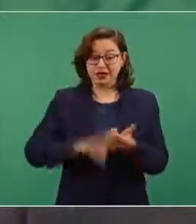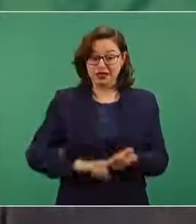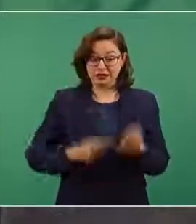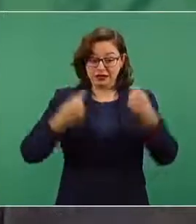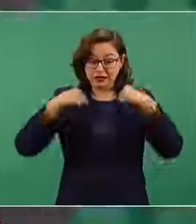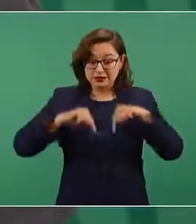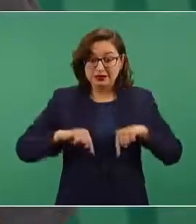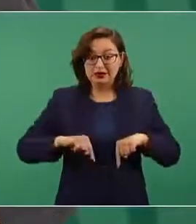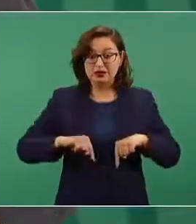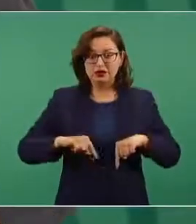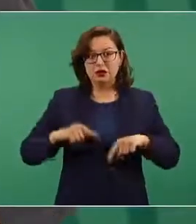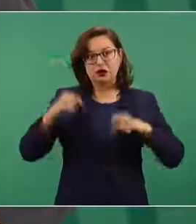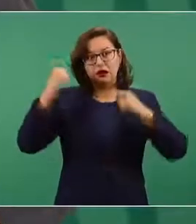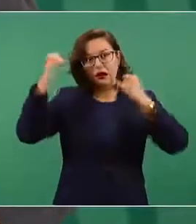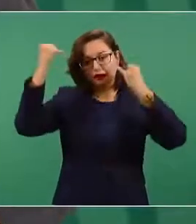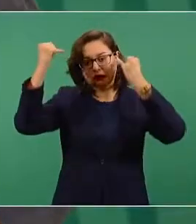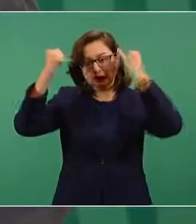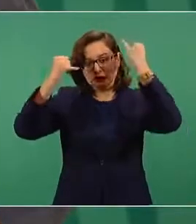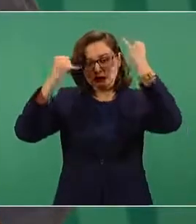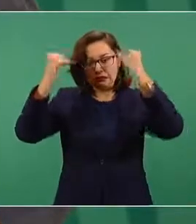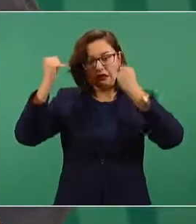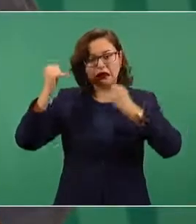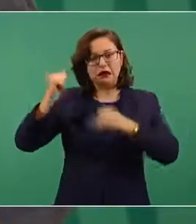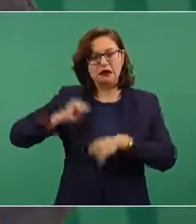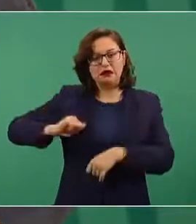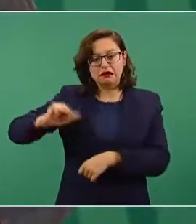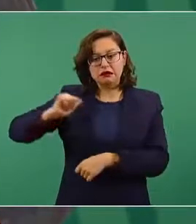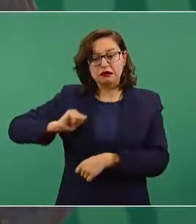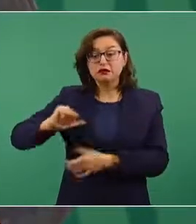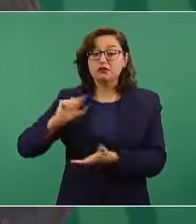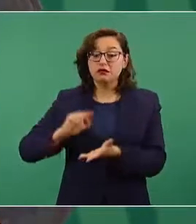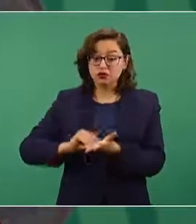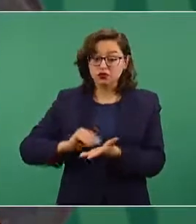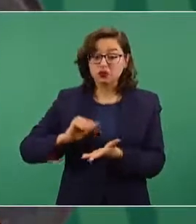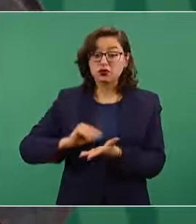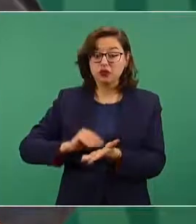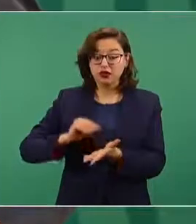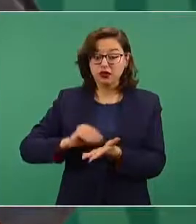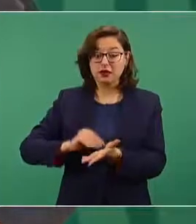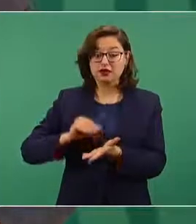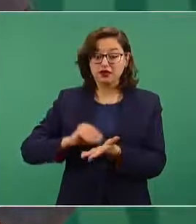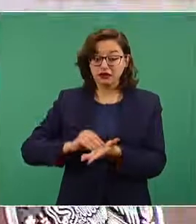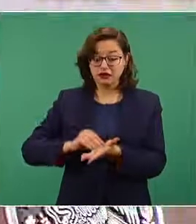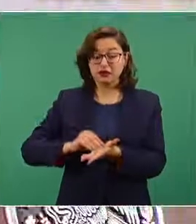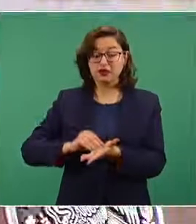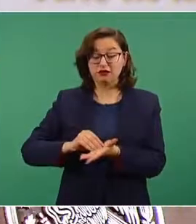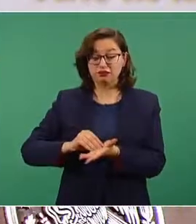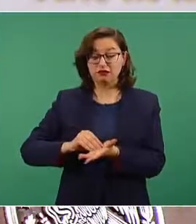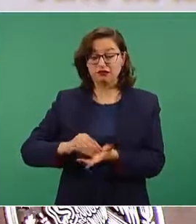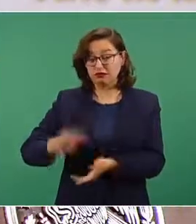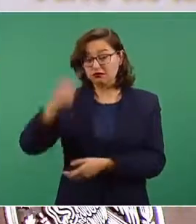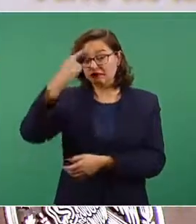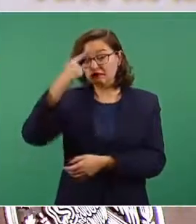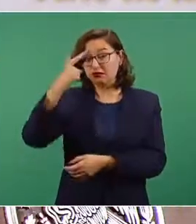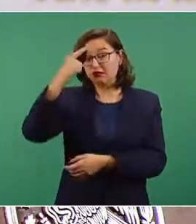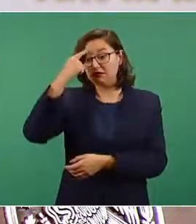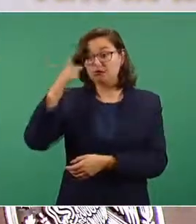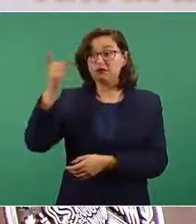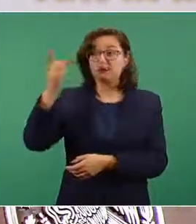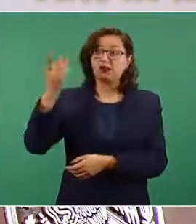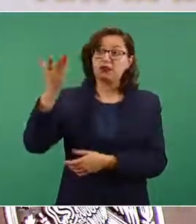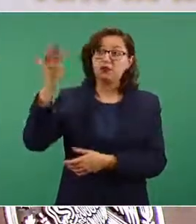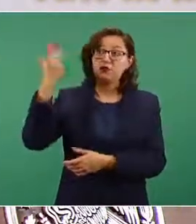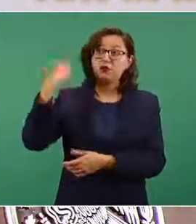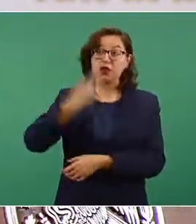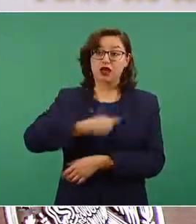esas ideas retrógradas que vienen desde la llegada de